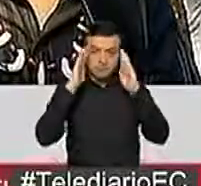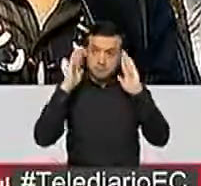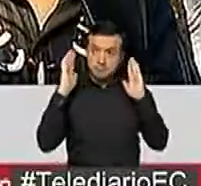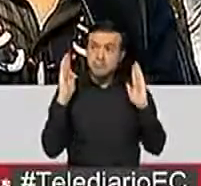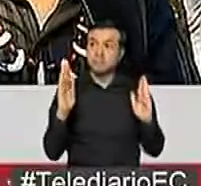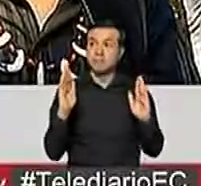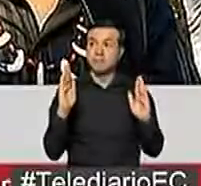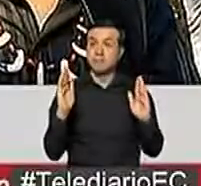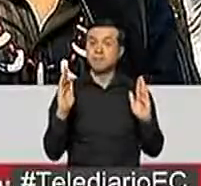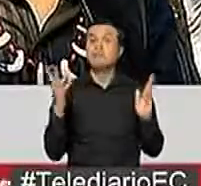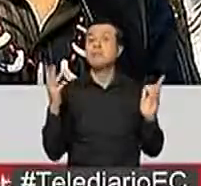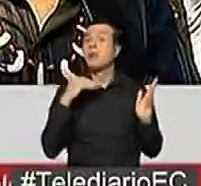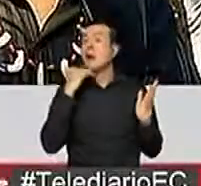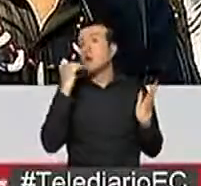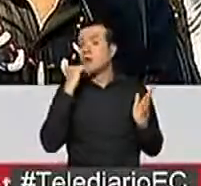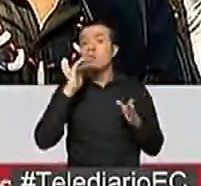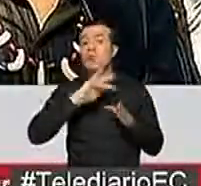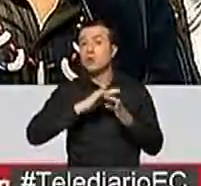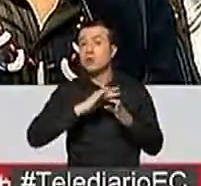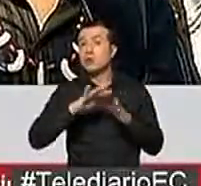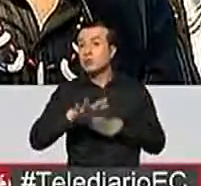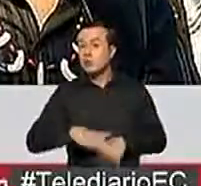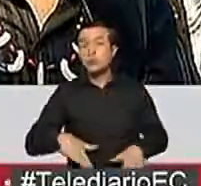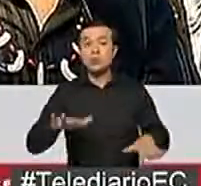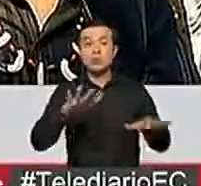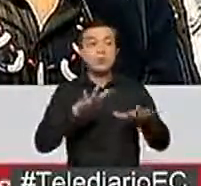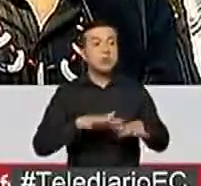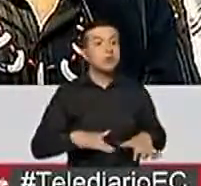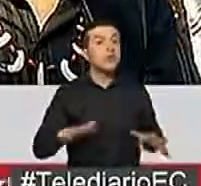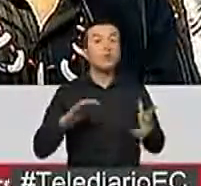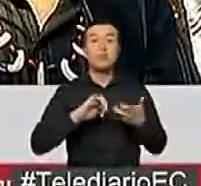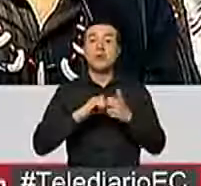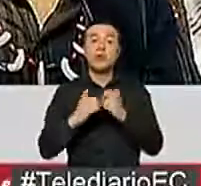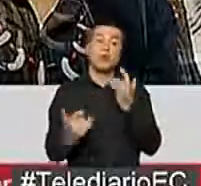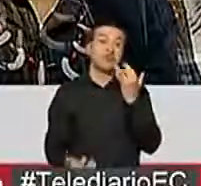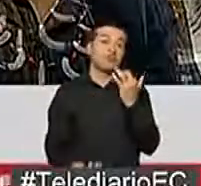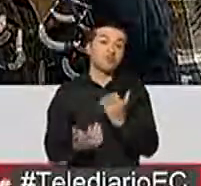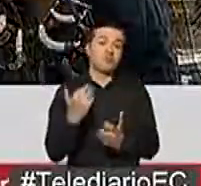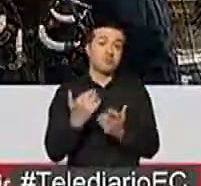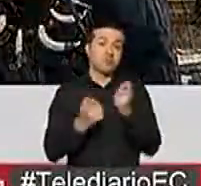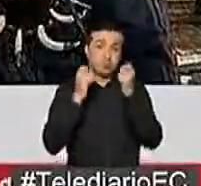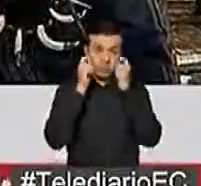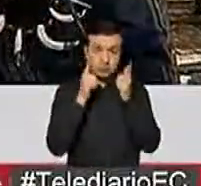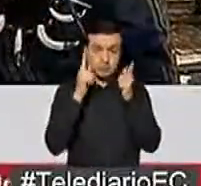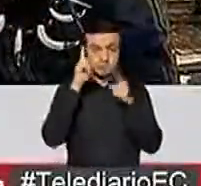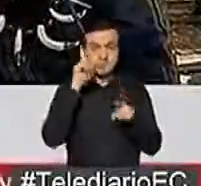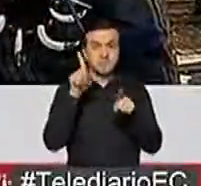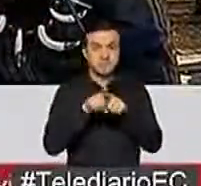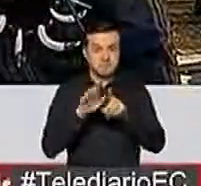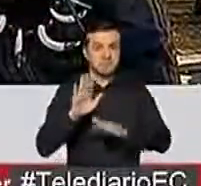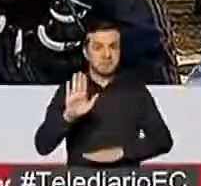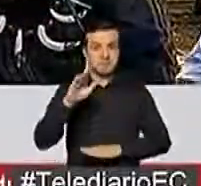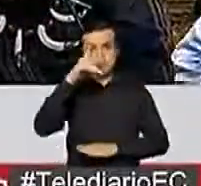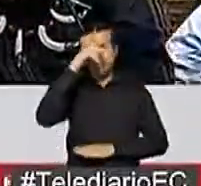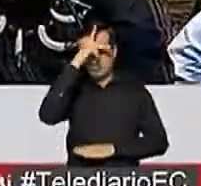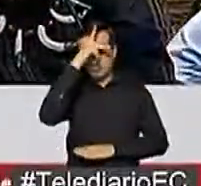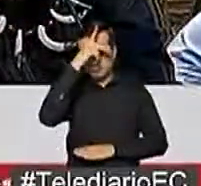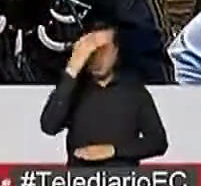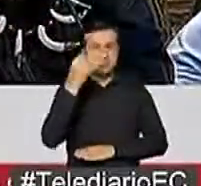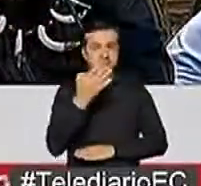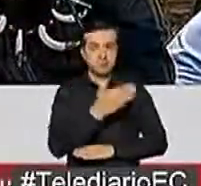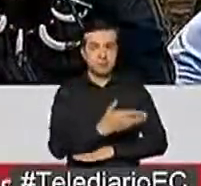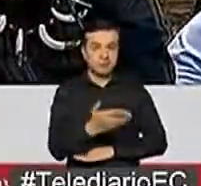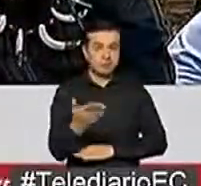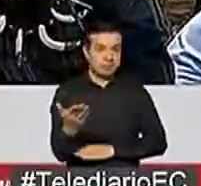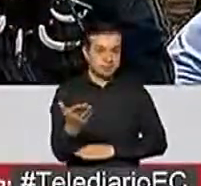cuando tenemos riesgos o cuando se presentan además incendios forestales. A ratificar el compromiso del Perú con